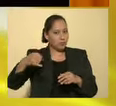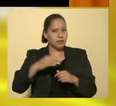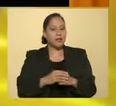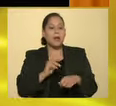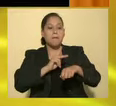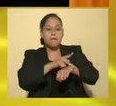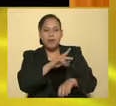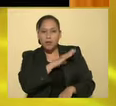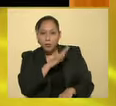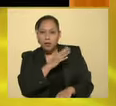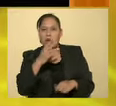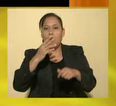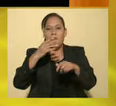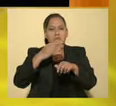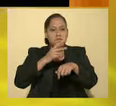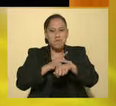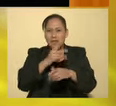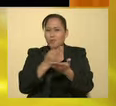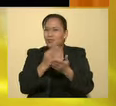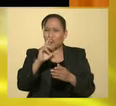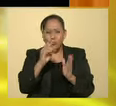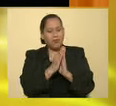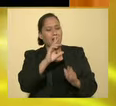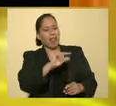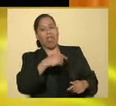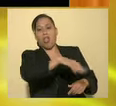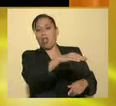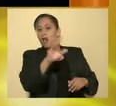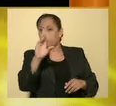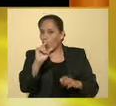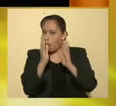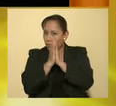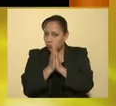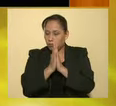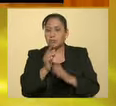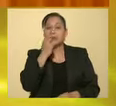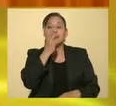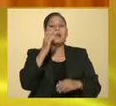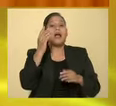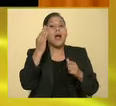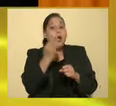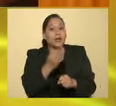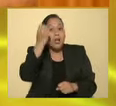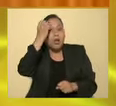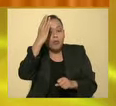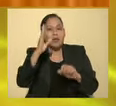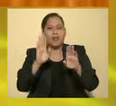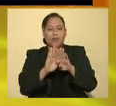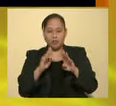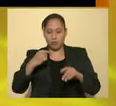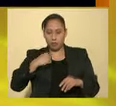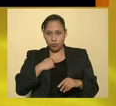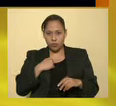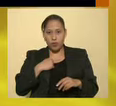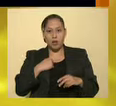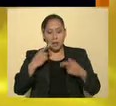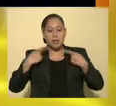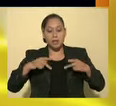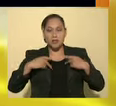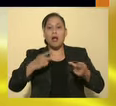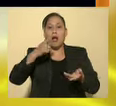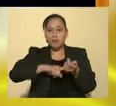clara. Está olvidando. Discriminación, señores. Sí. No a la discriminación. Claro. Y se nos está olvidando muchísimo que somos entes